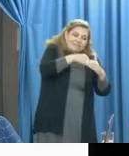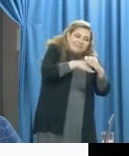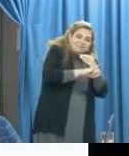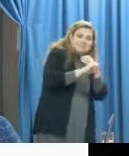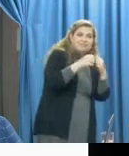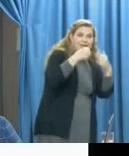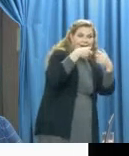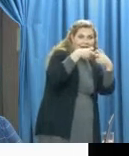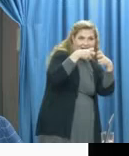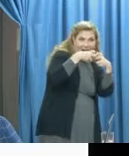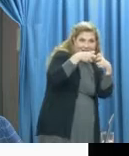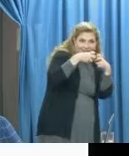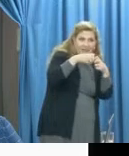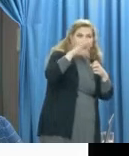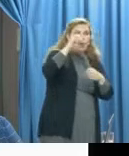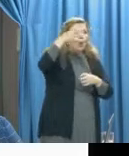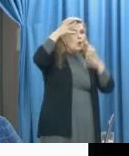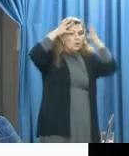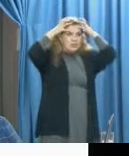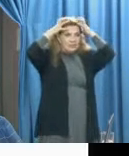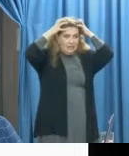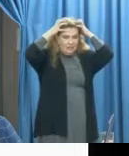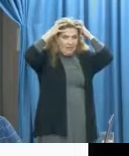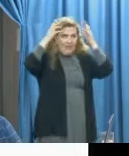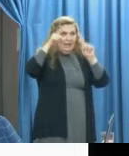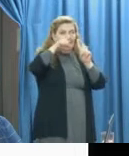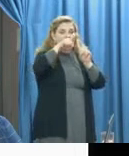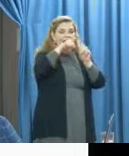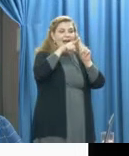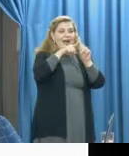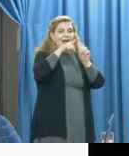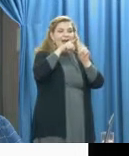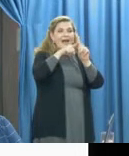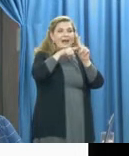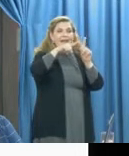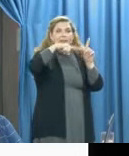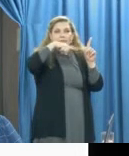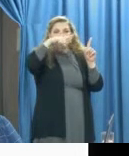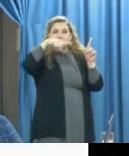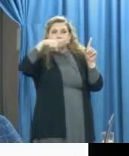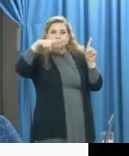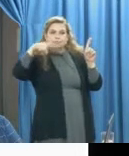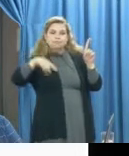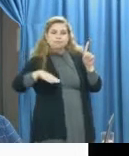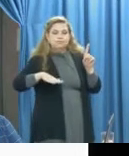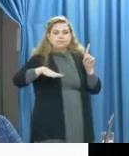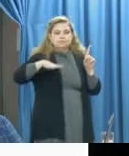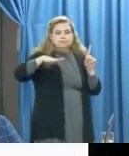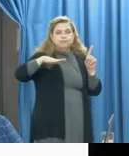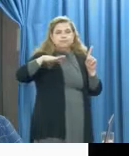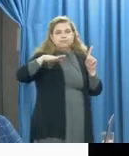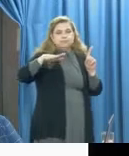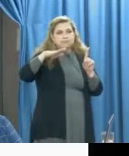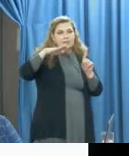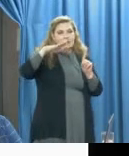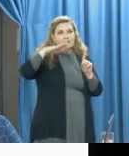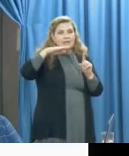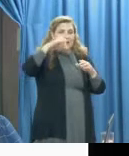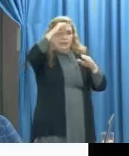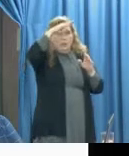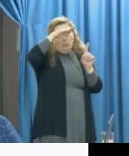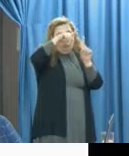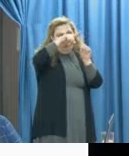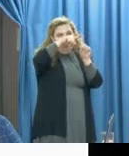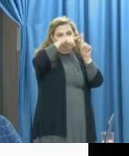sensorial, central. El grado de la pérdida, leve, moderada,